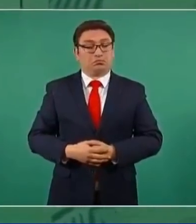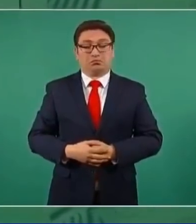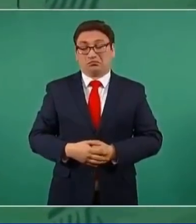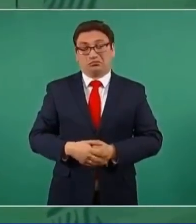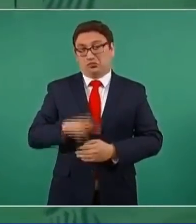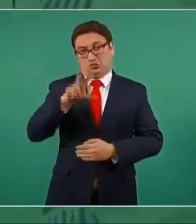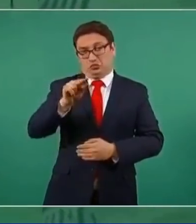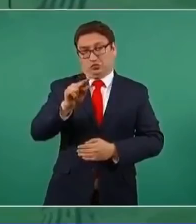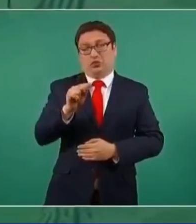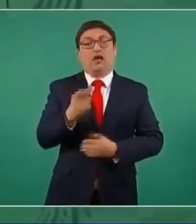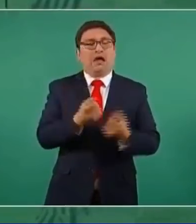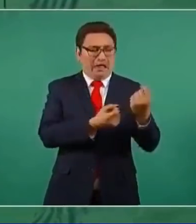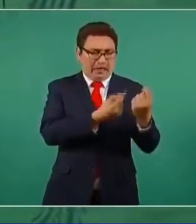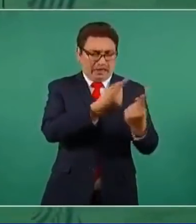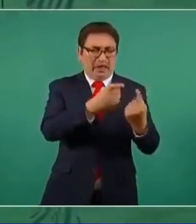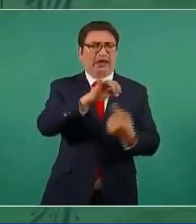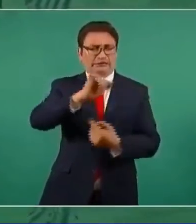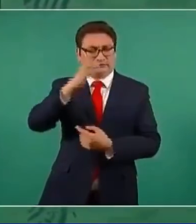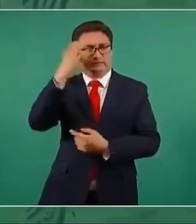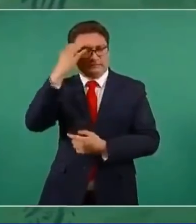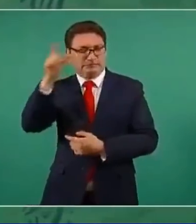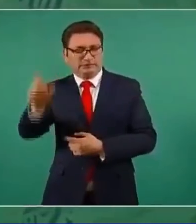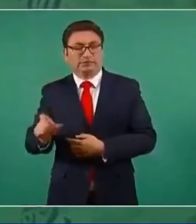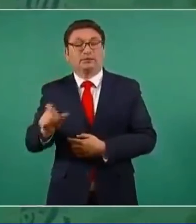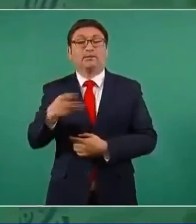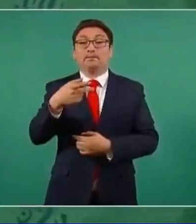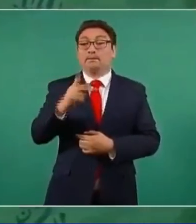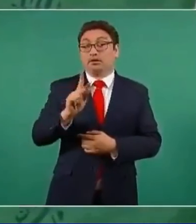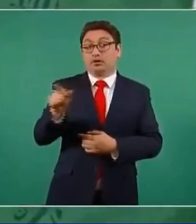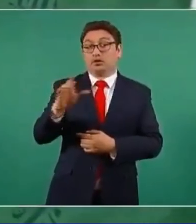Algunos sí, porque como el señor Cuadri